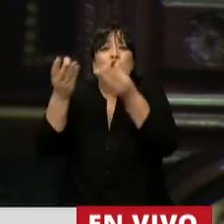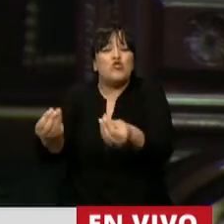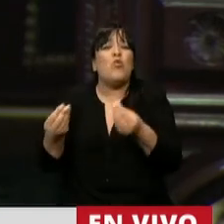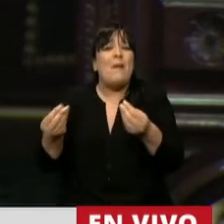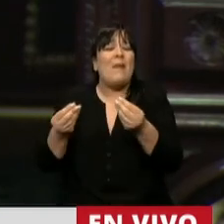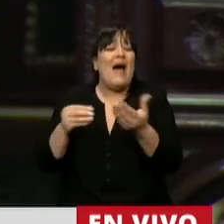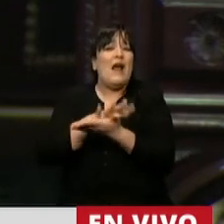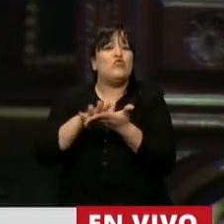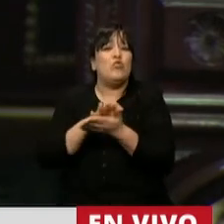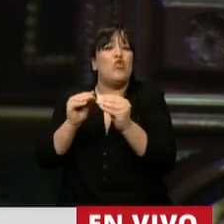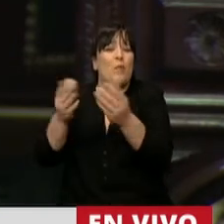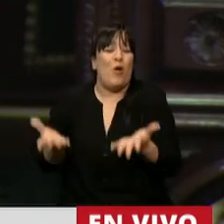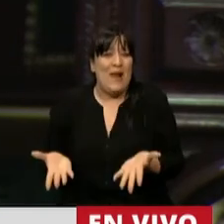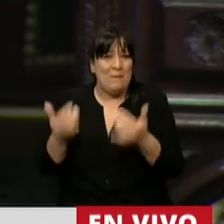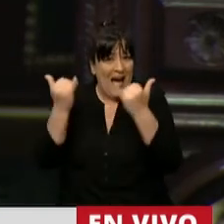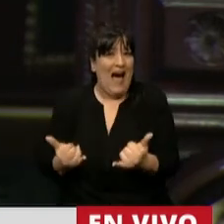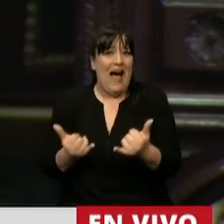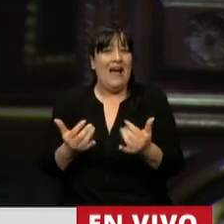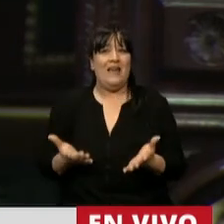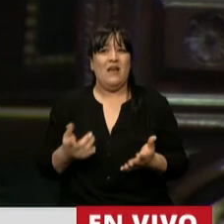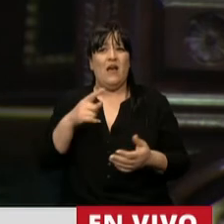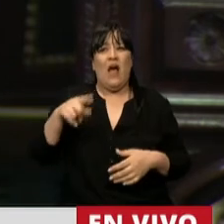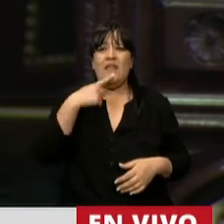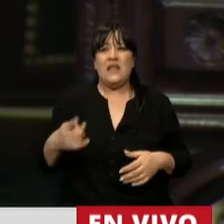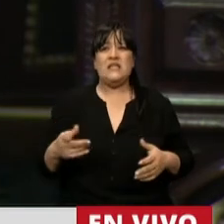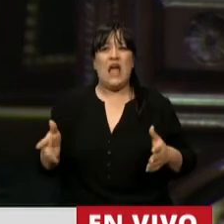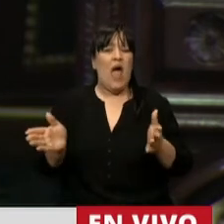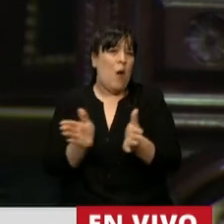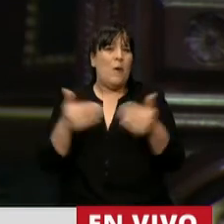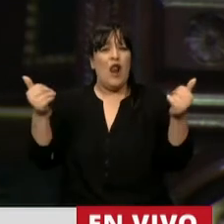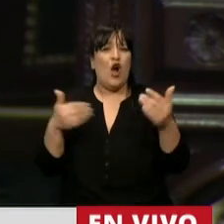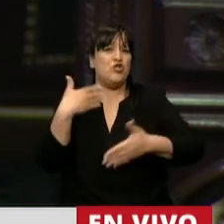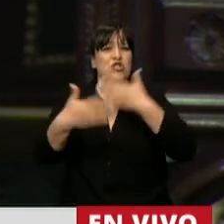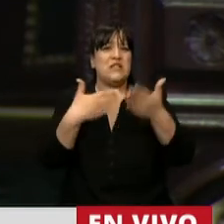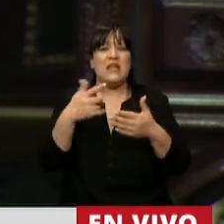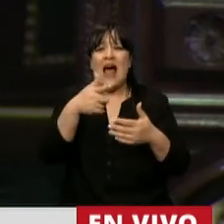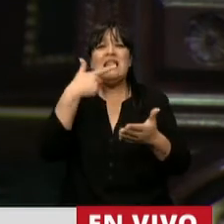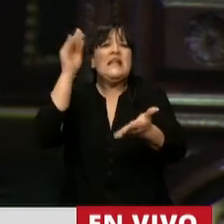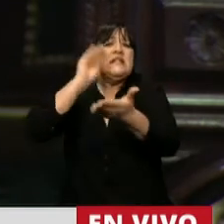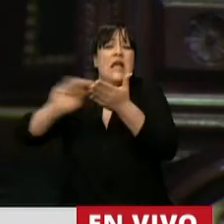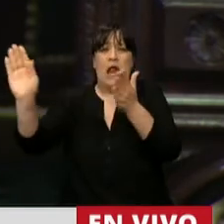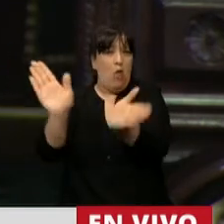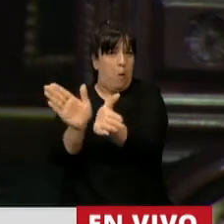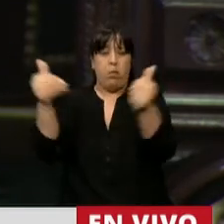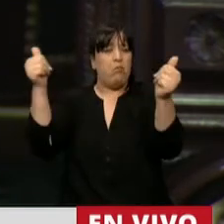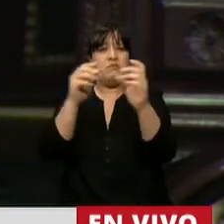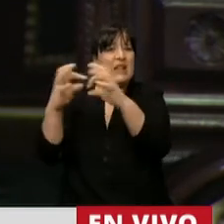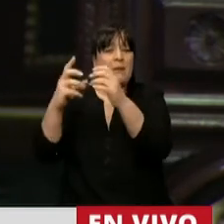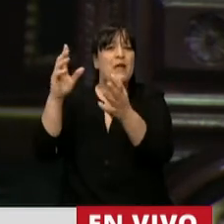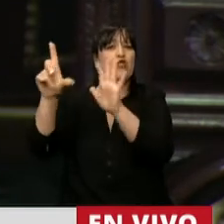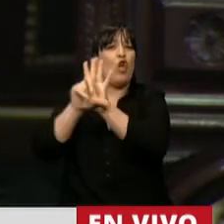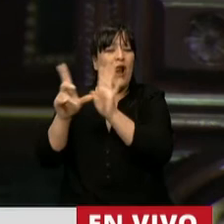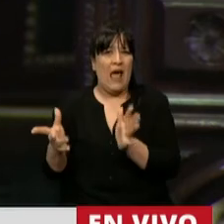resolver los problemas? Se jactan de la velocidad que tuvo el Senado en el tratamiento de esta